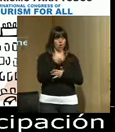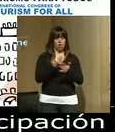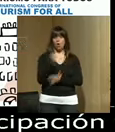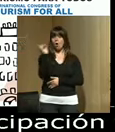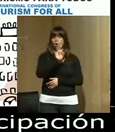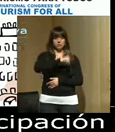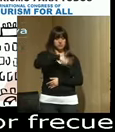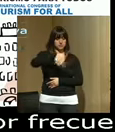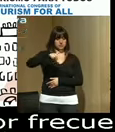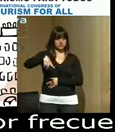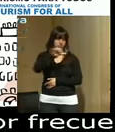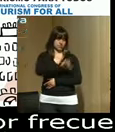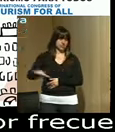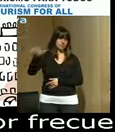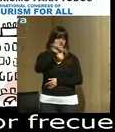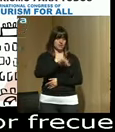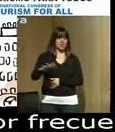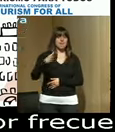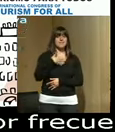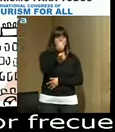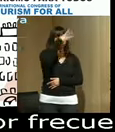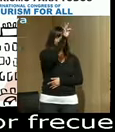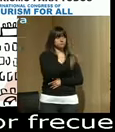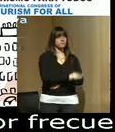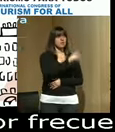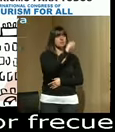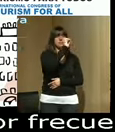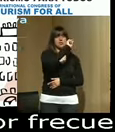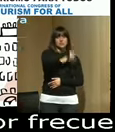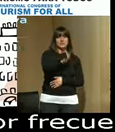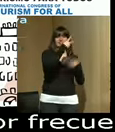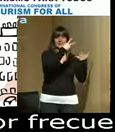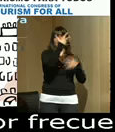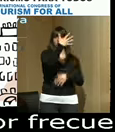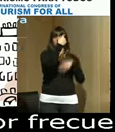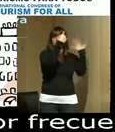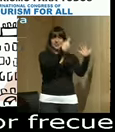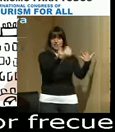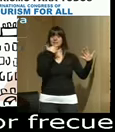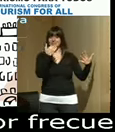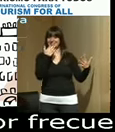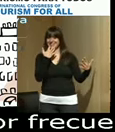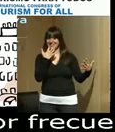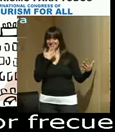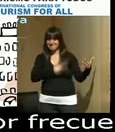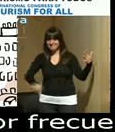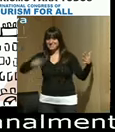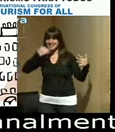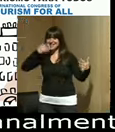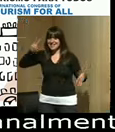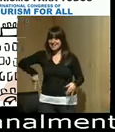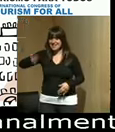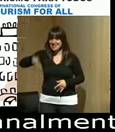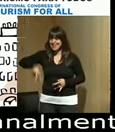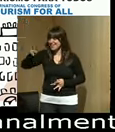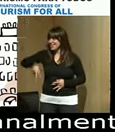mi coeficiente sería el 0,756. Mientras que si me voy solamente casi nunca, sería el 0,4. Aquí mi variable de referencia, mi